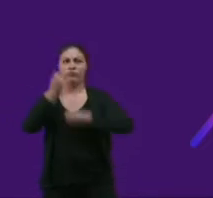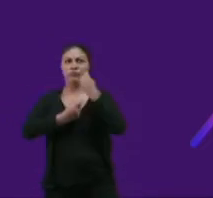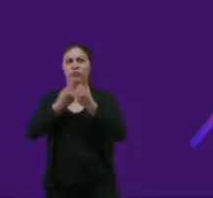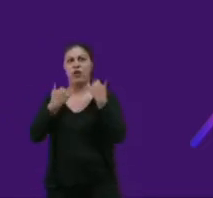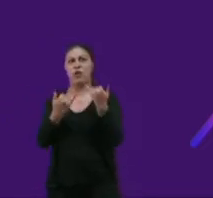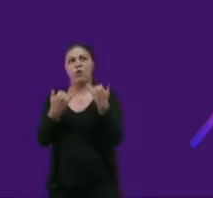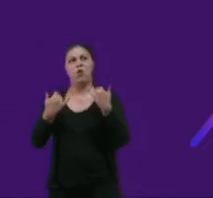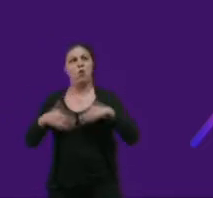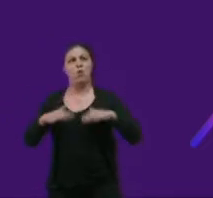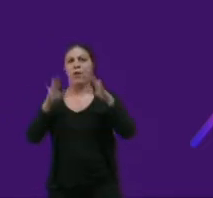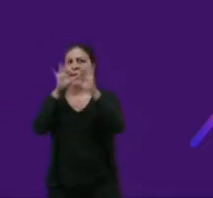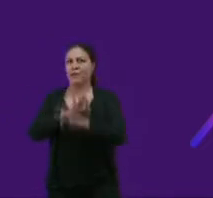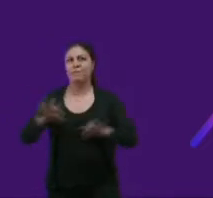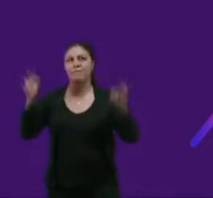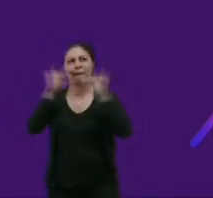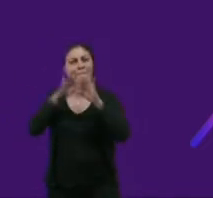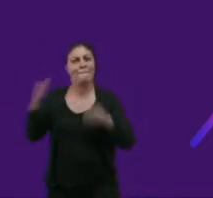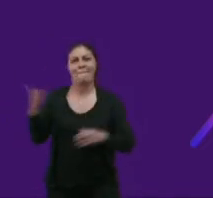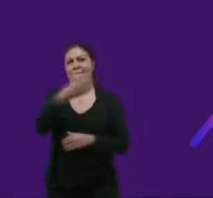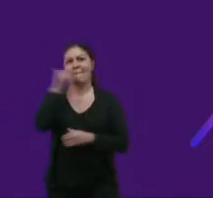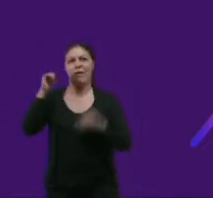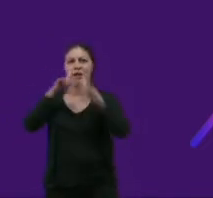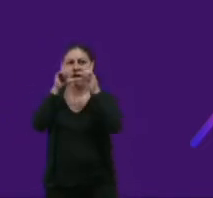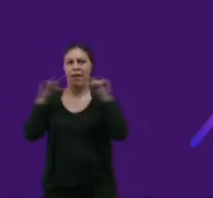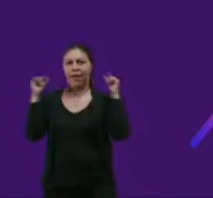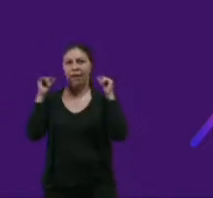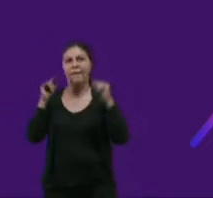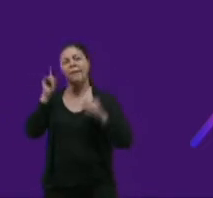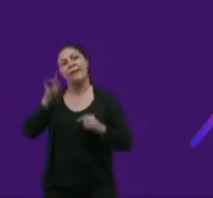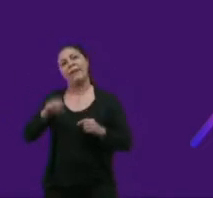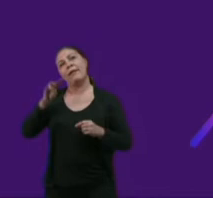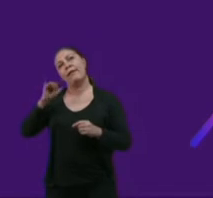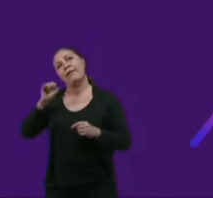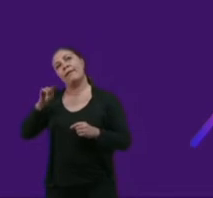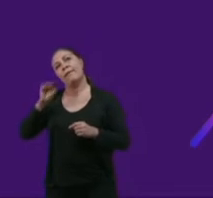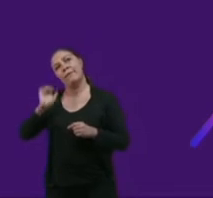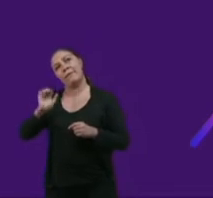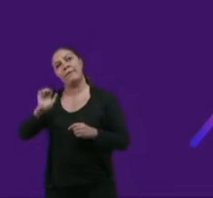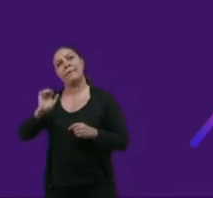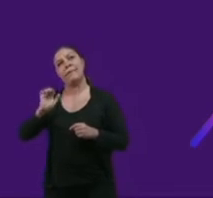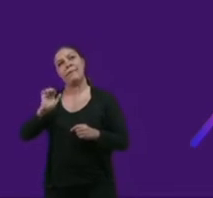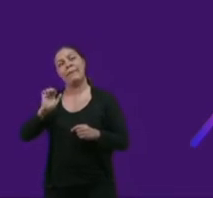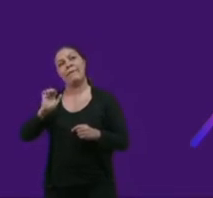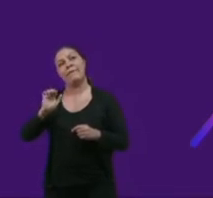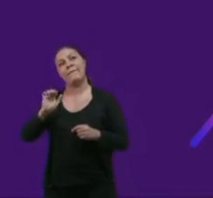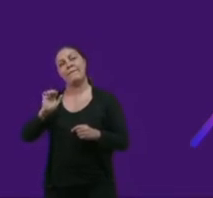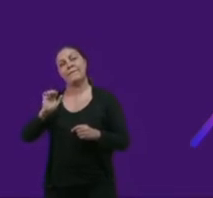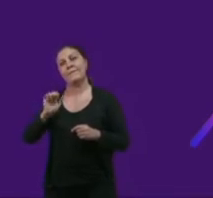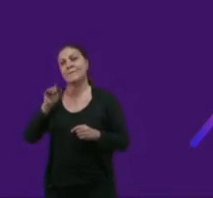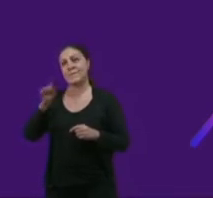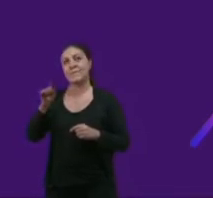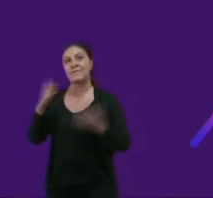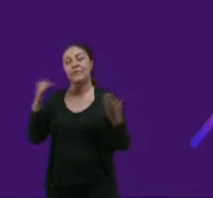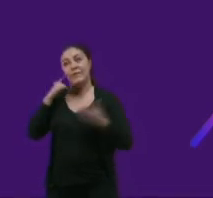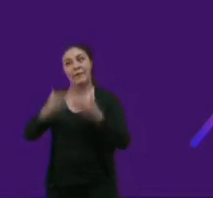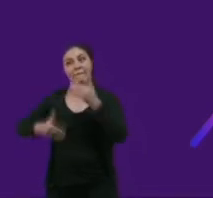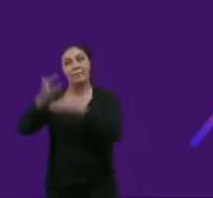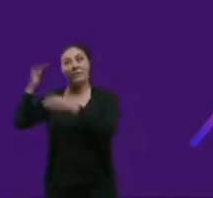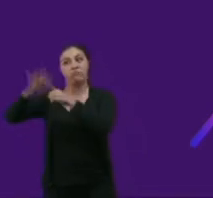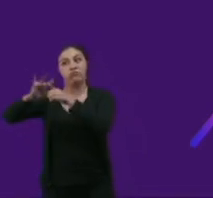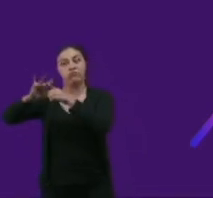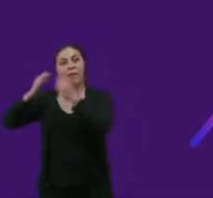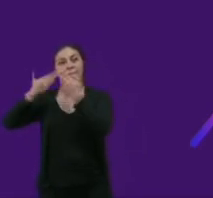dentro de su historia y min la cofundadora de wifi empezó en panamá y ahora